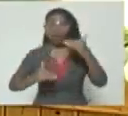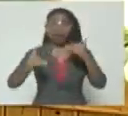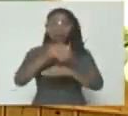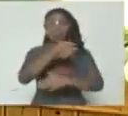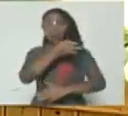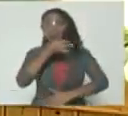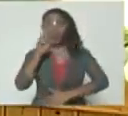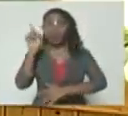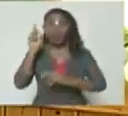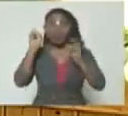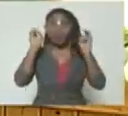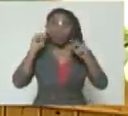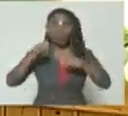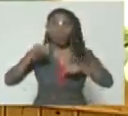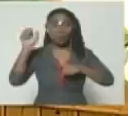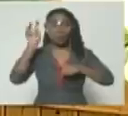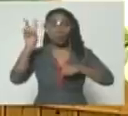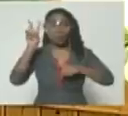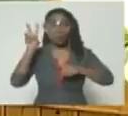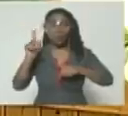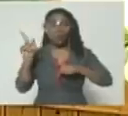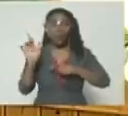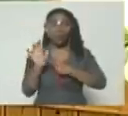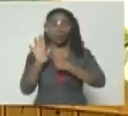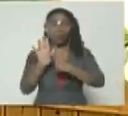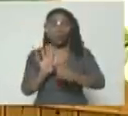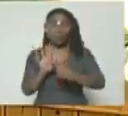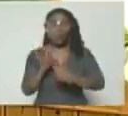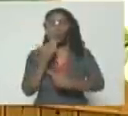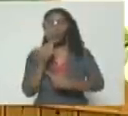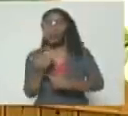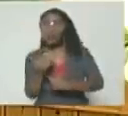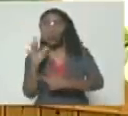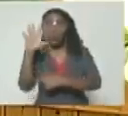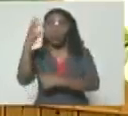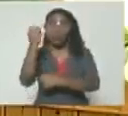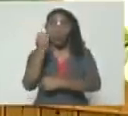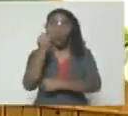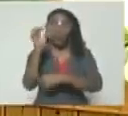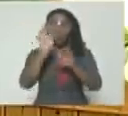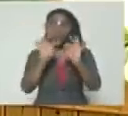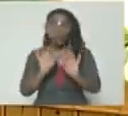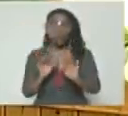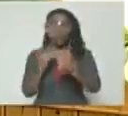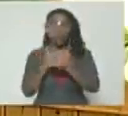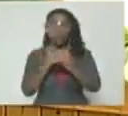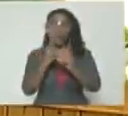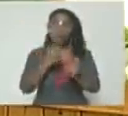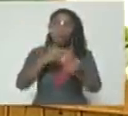este producto venezolano que está tramitando permisos para lograr vías de exportación.